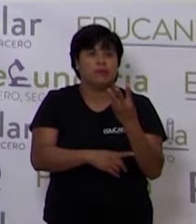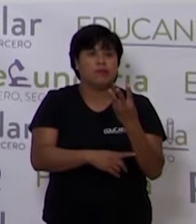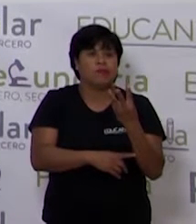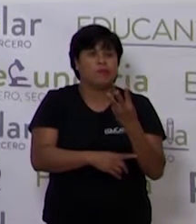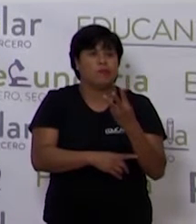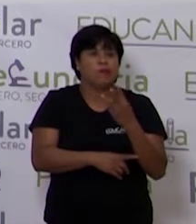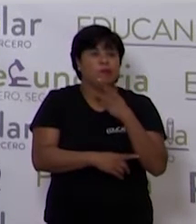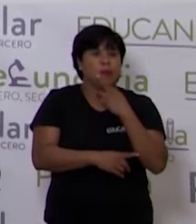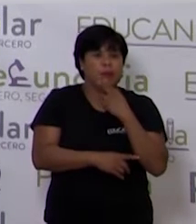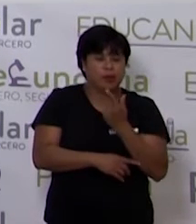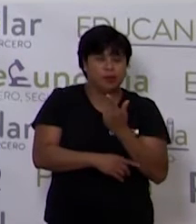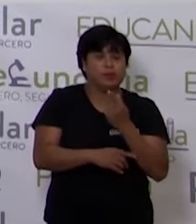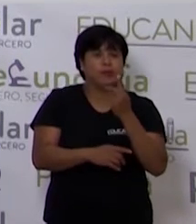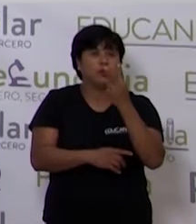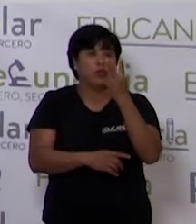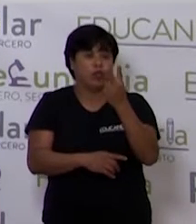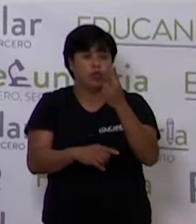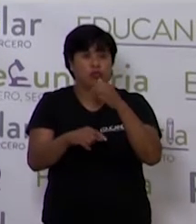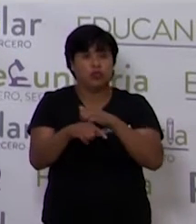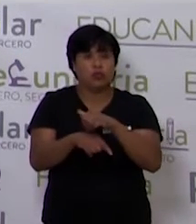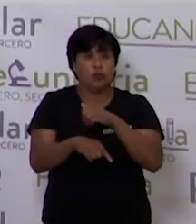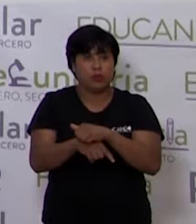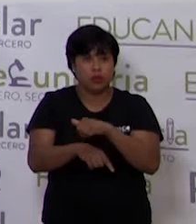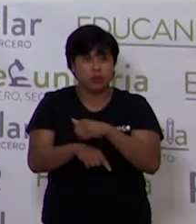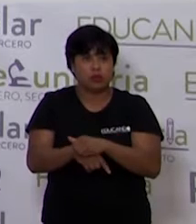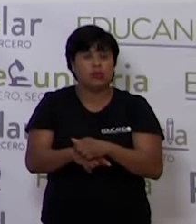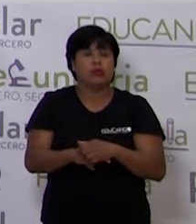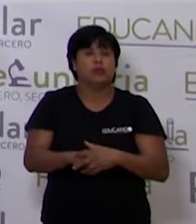bien dicho, dos números